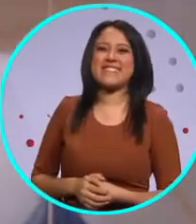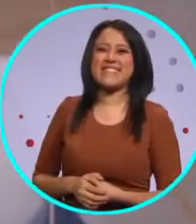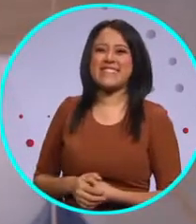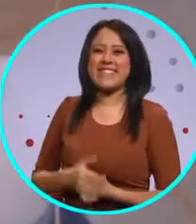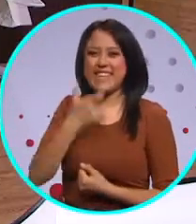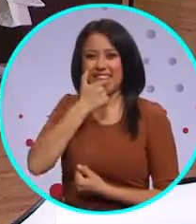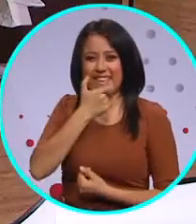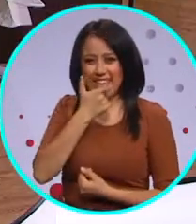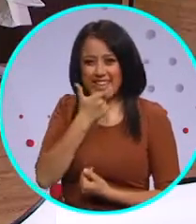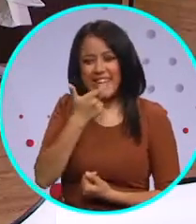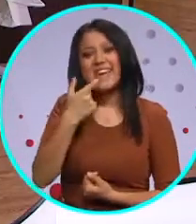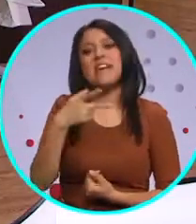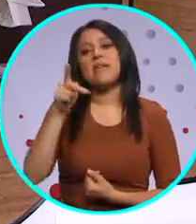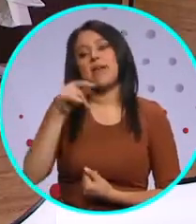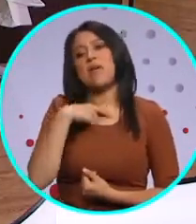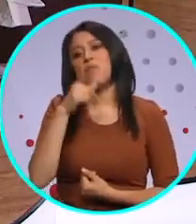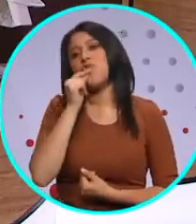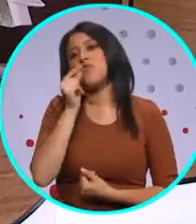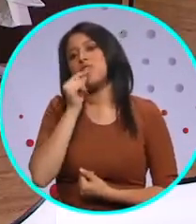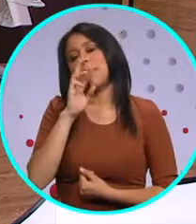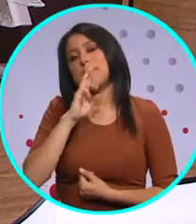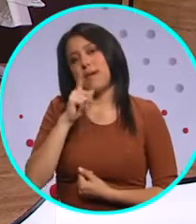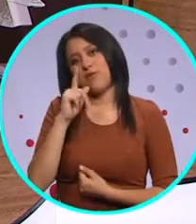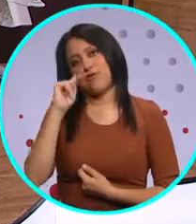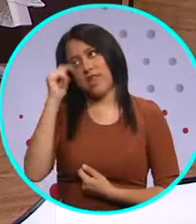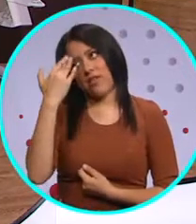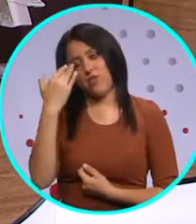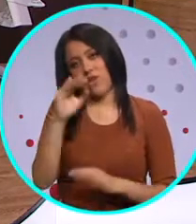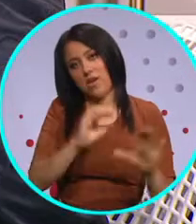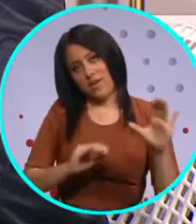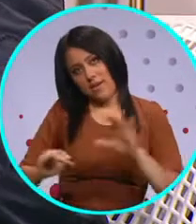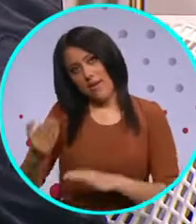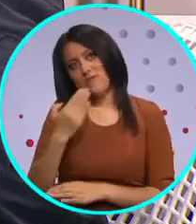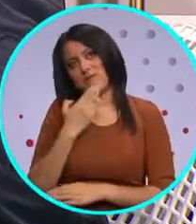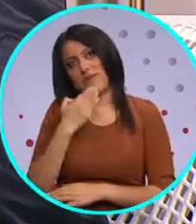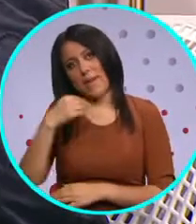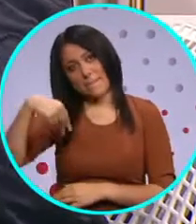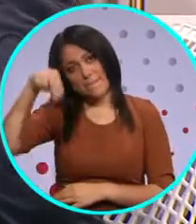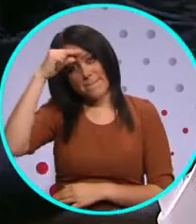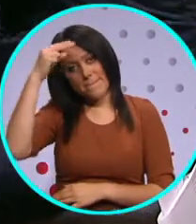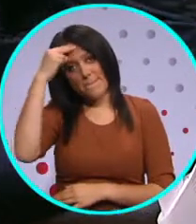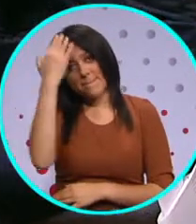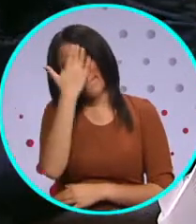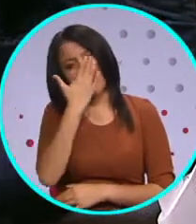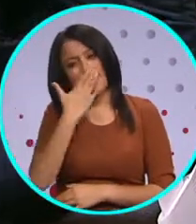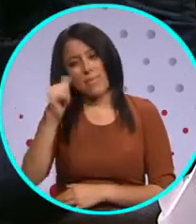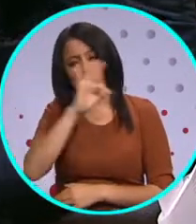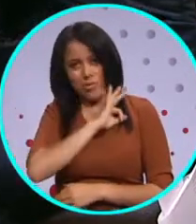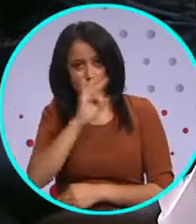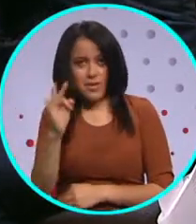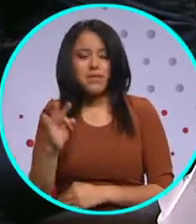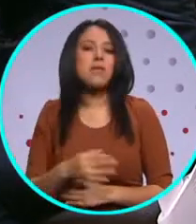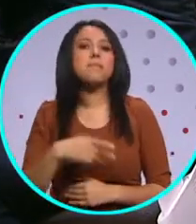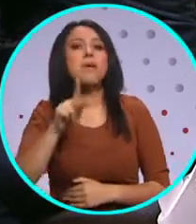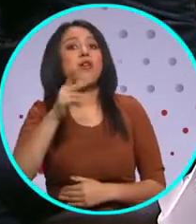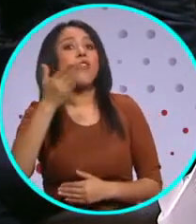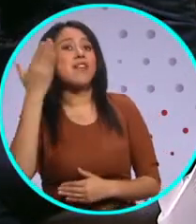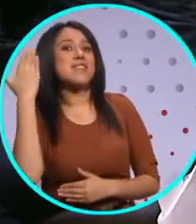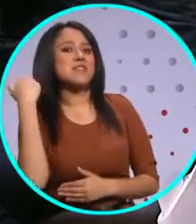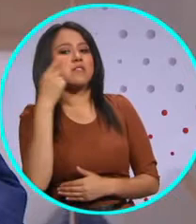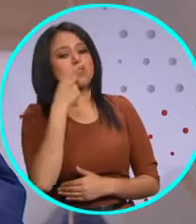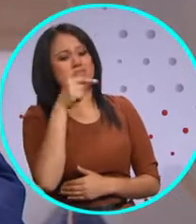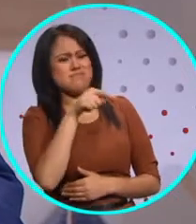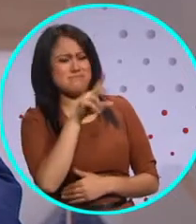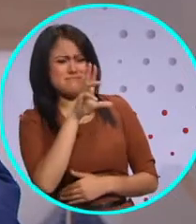para que la policía es el mejor tiene que ser más tecnológica más inteligencia pero en tus antecesores los tiraron de